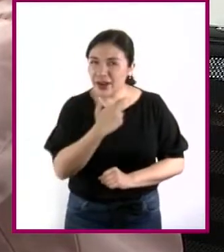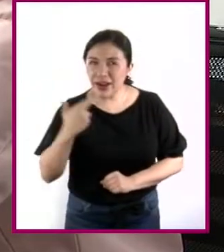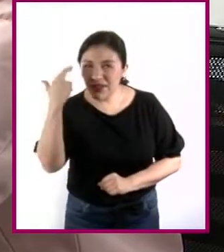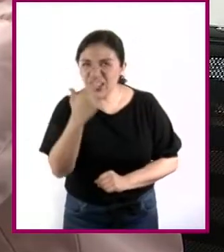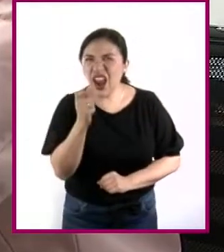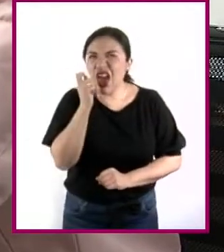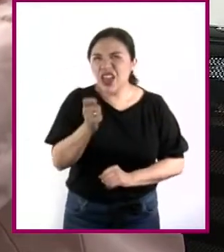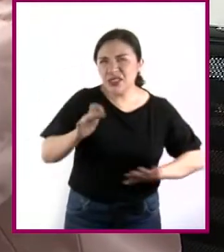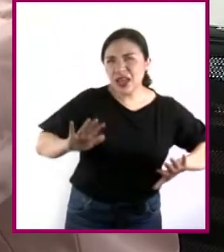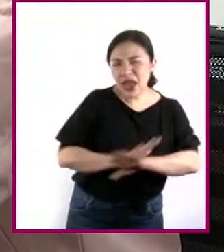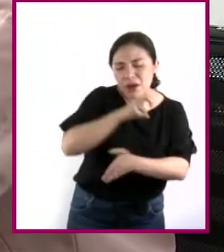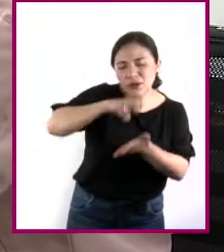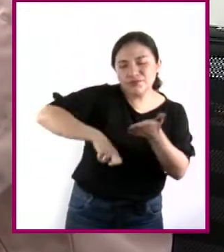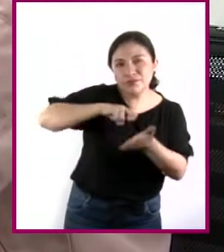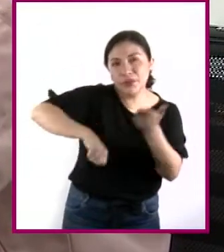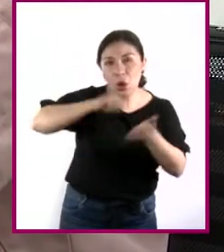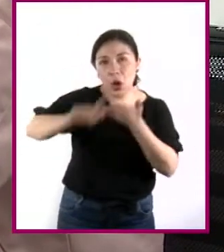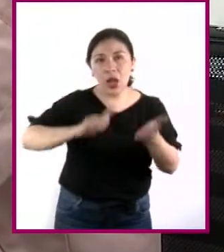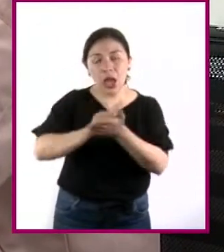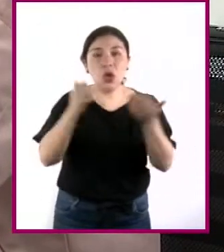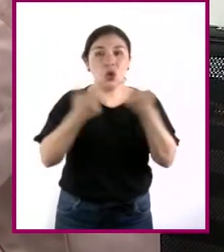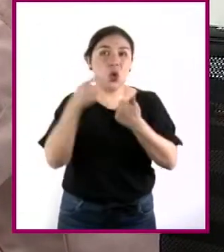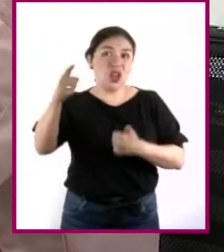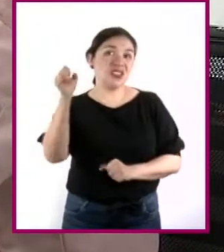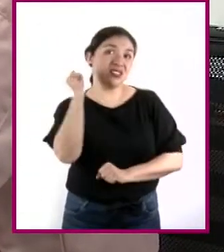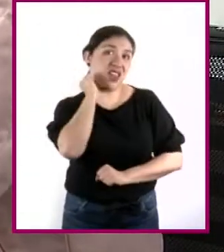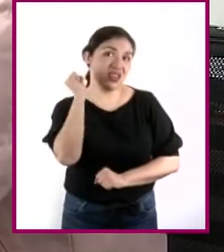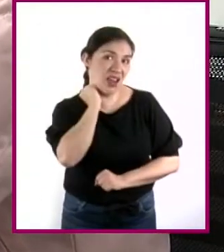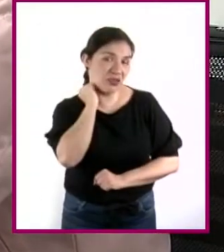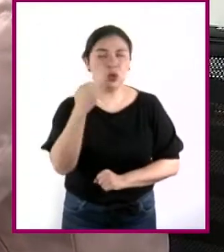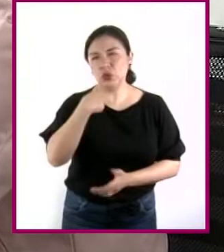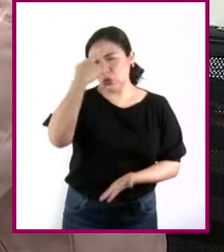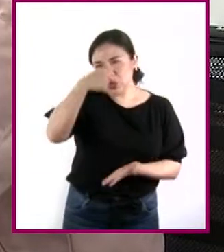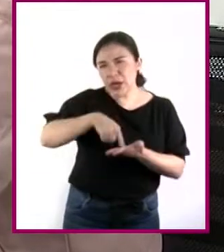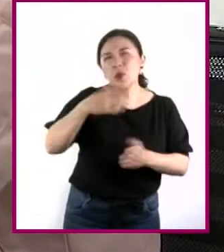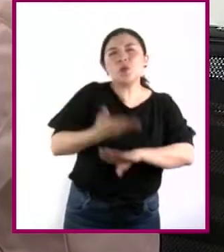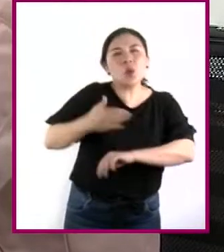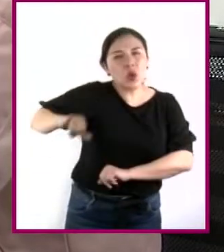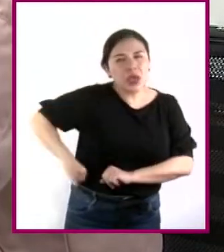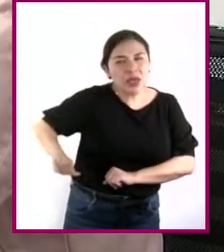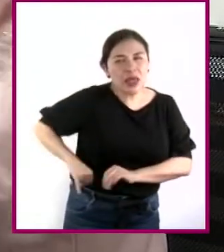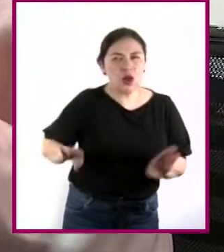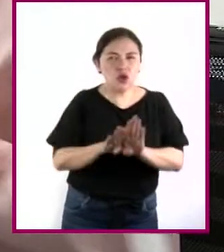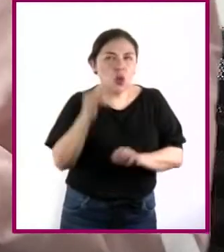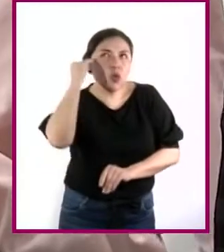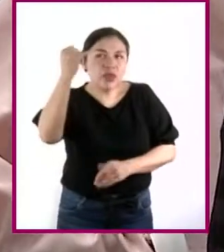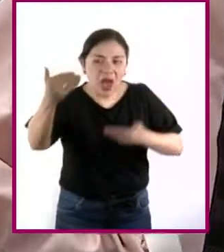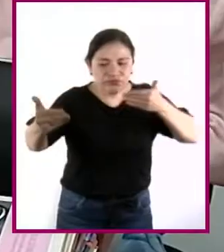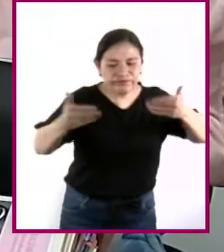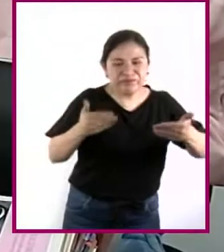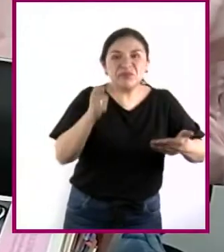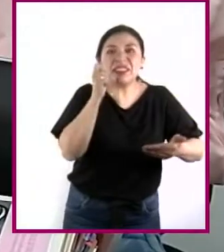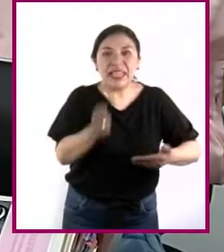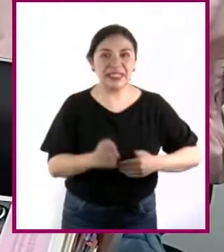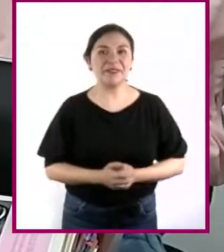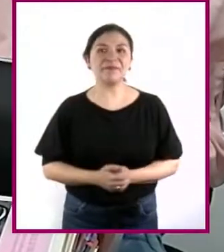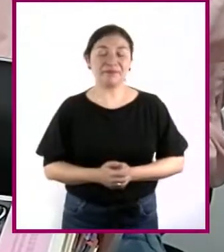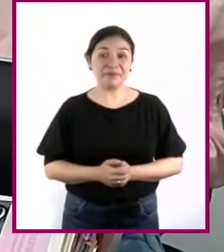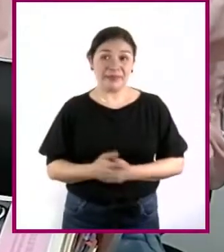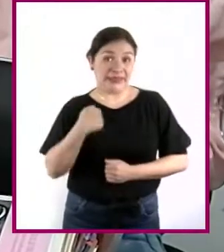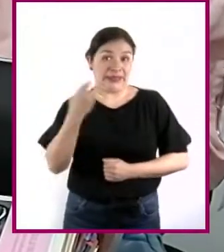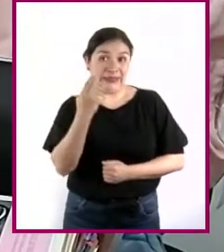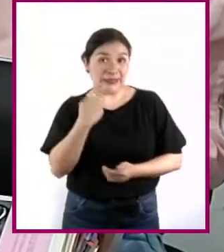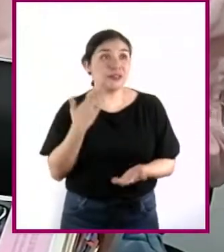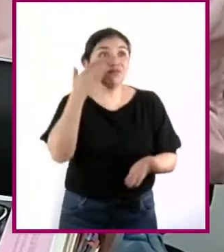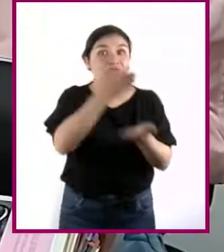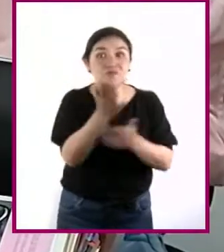consiste esa reforma a la ley anunciada por el Congreso. Me parece que será muy interesante contrastar su resultado. Tenemos que ir en